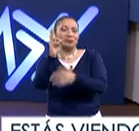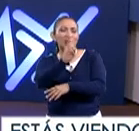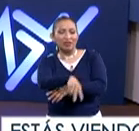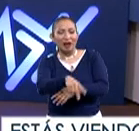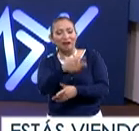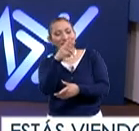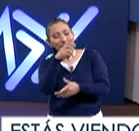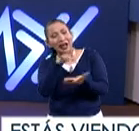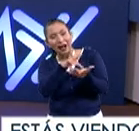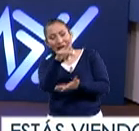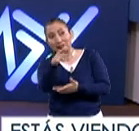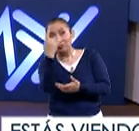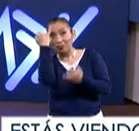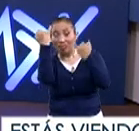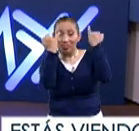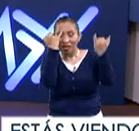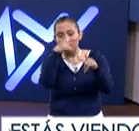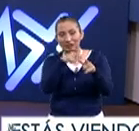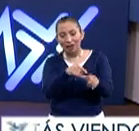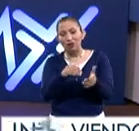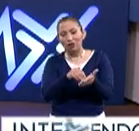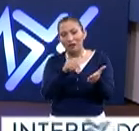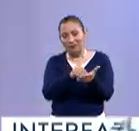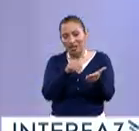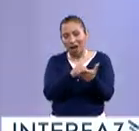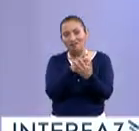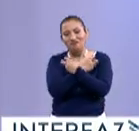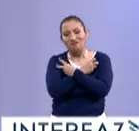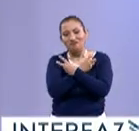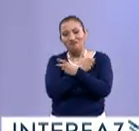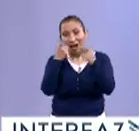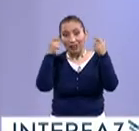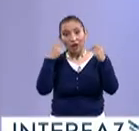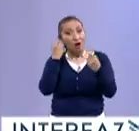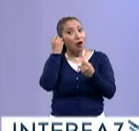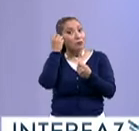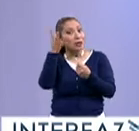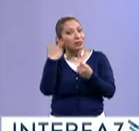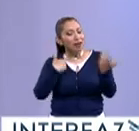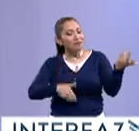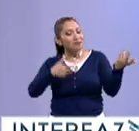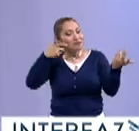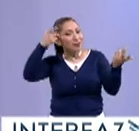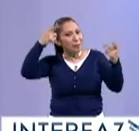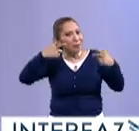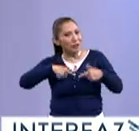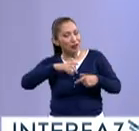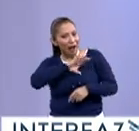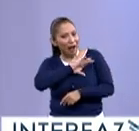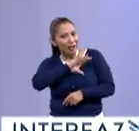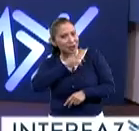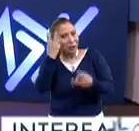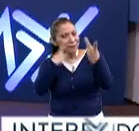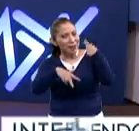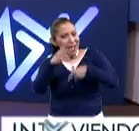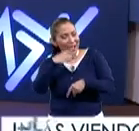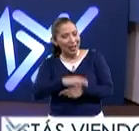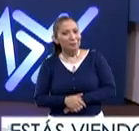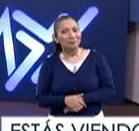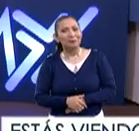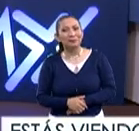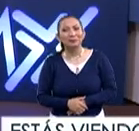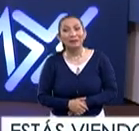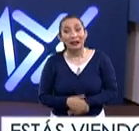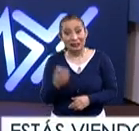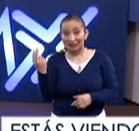que gracias a su genialidad sigue existiendo y la seguimos viviendo. Y no se olvide de llevar el mariachi a sus seres queridos. Claro El mariachi imprescindible